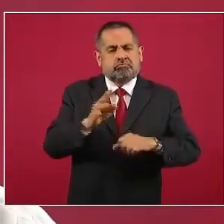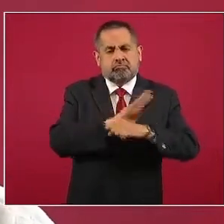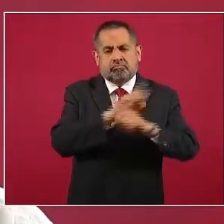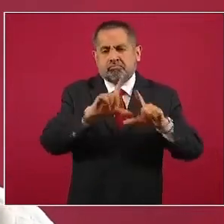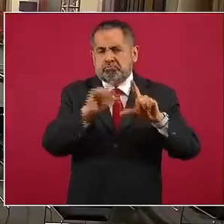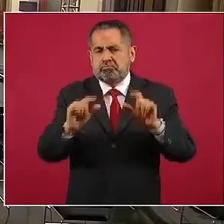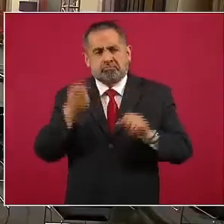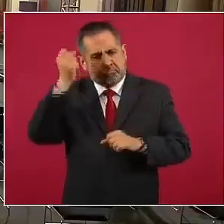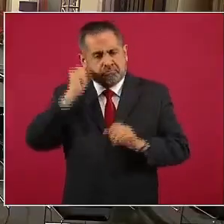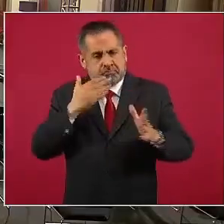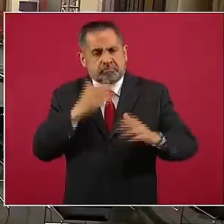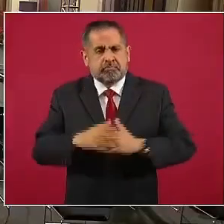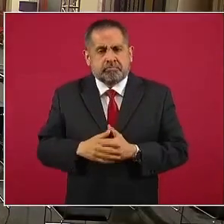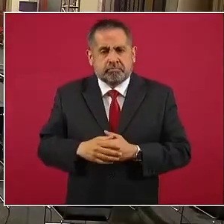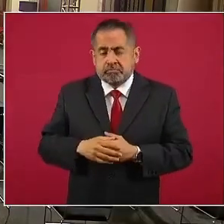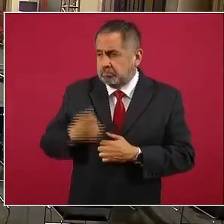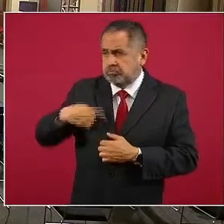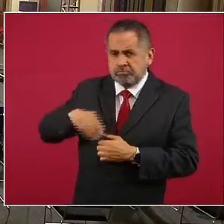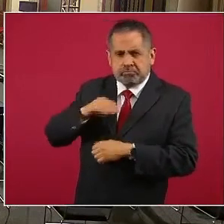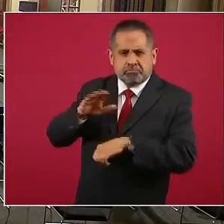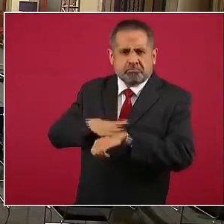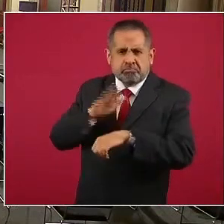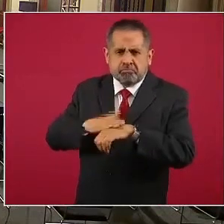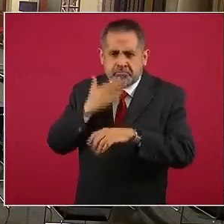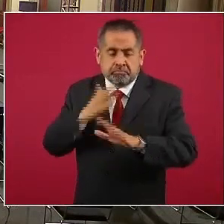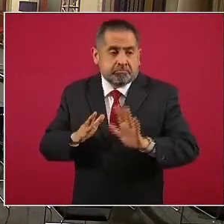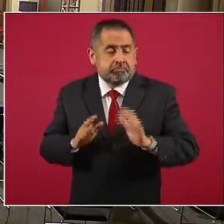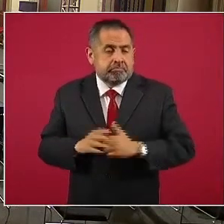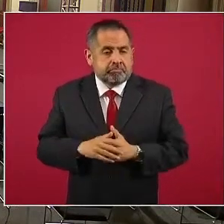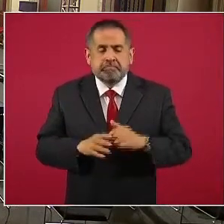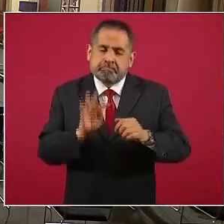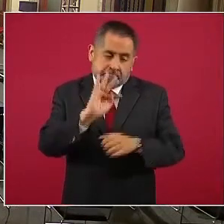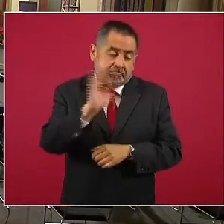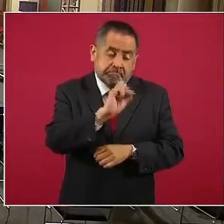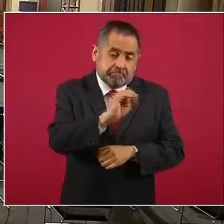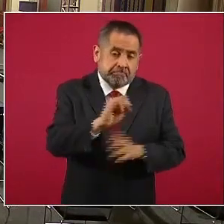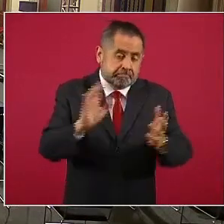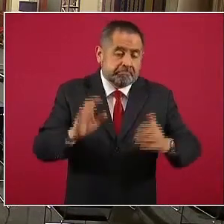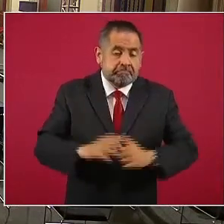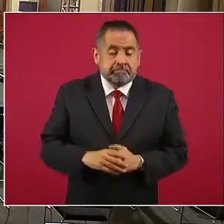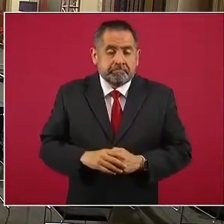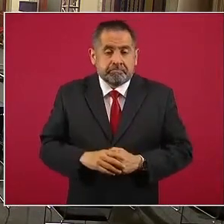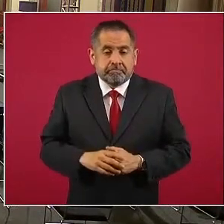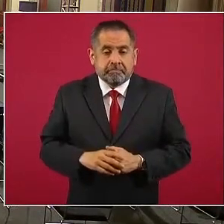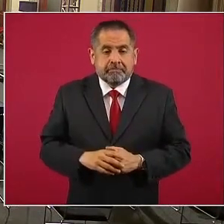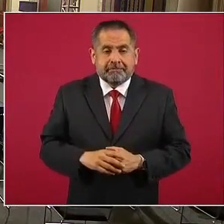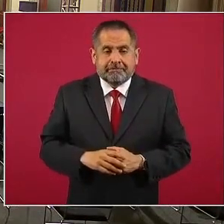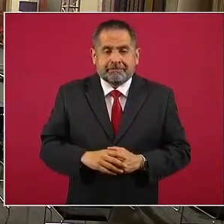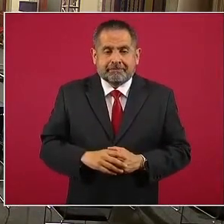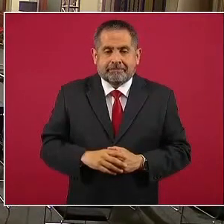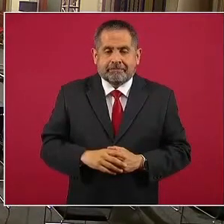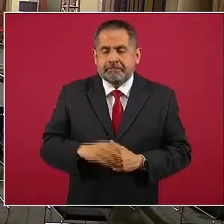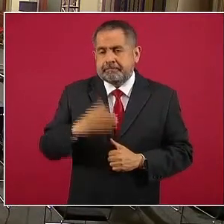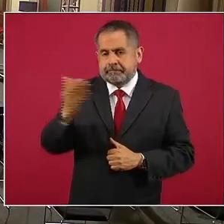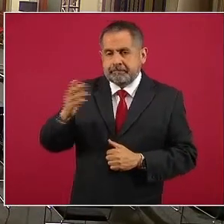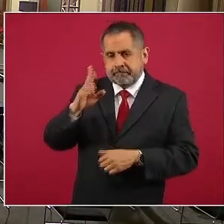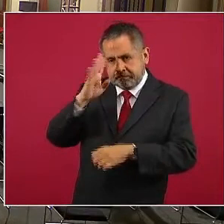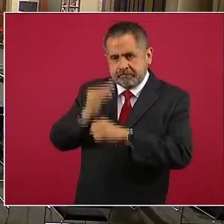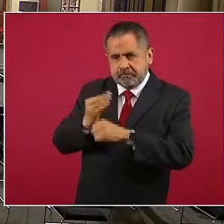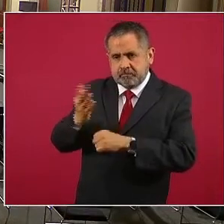en Sinaloa. Entonces, ¿hemos respondido bien Sinaloa? Es muy probable que sí. Muy bien. Para la